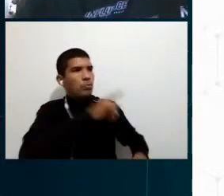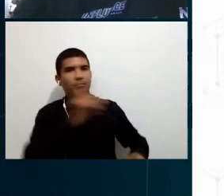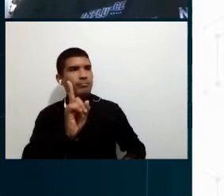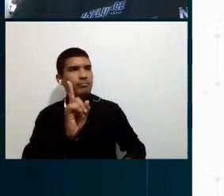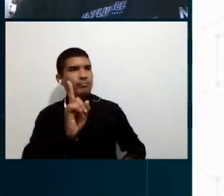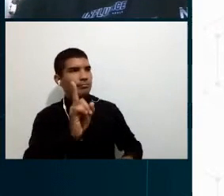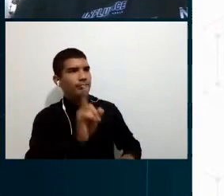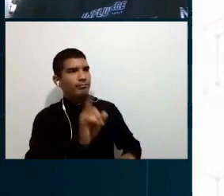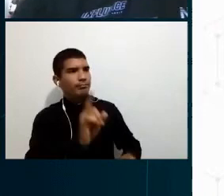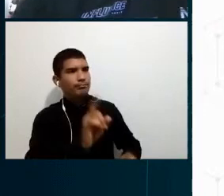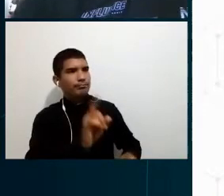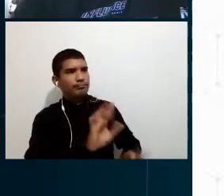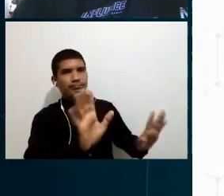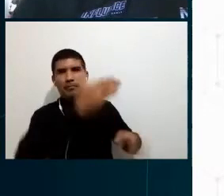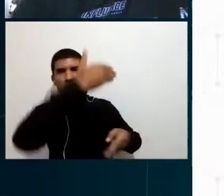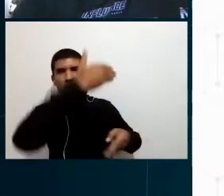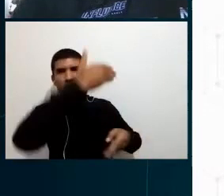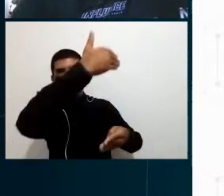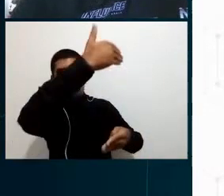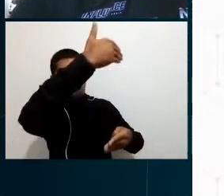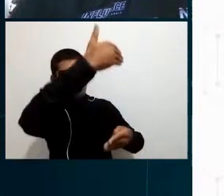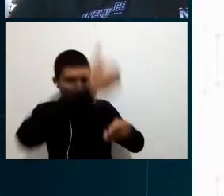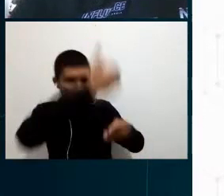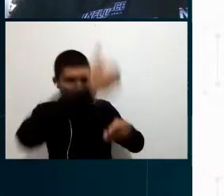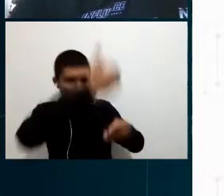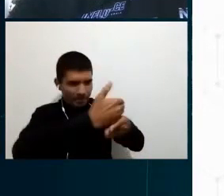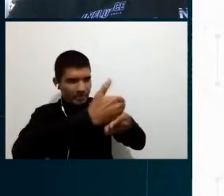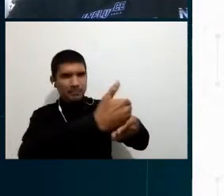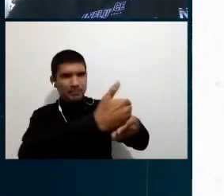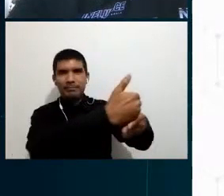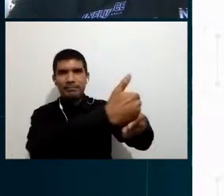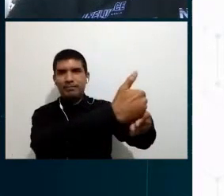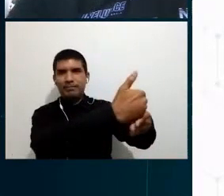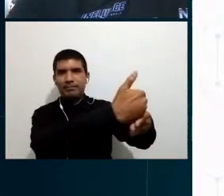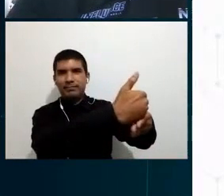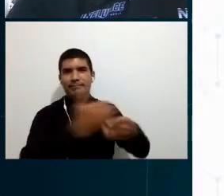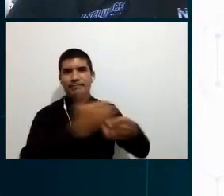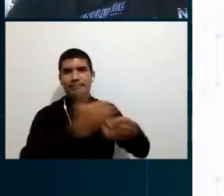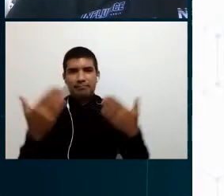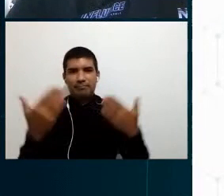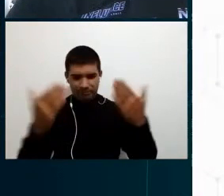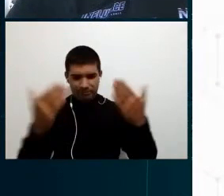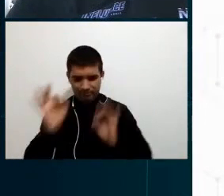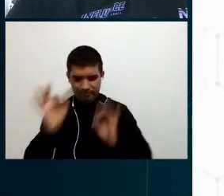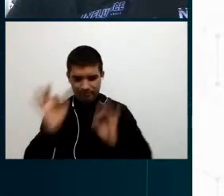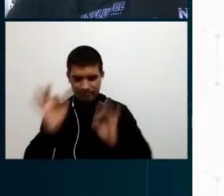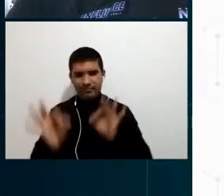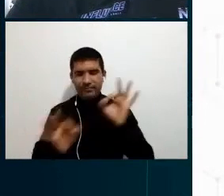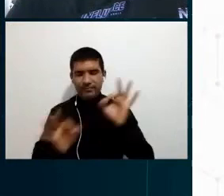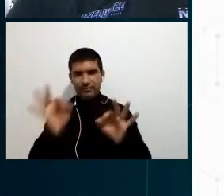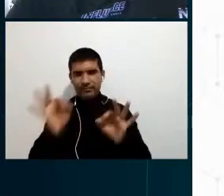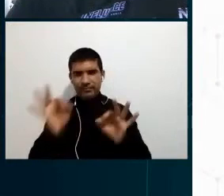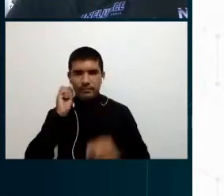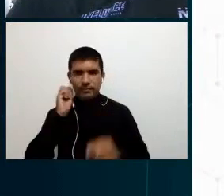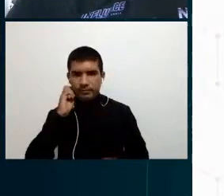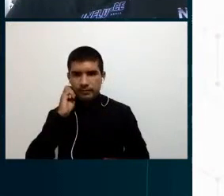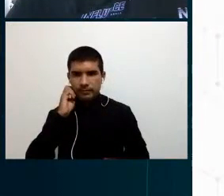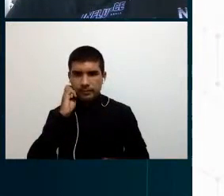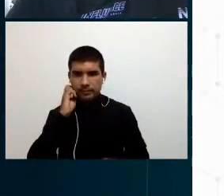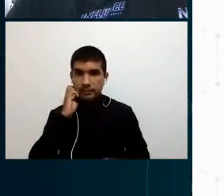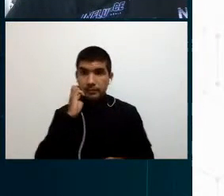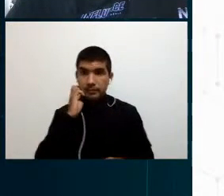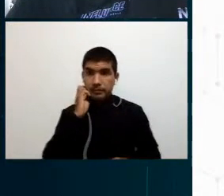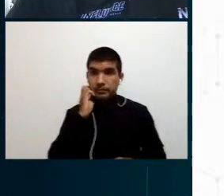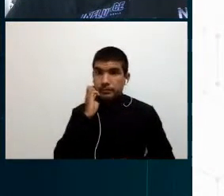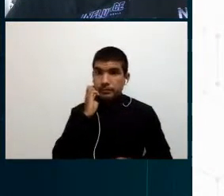seguridad. Entonces, cabe resaltar que para estas subestaciones necesitamos un área o un terreno demasiado